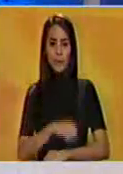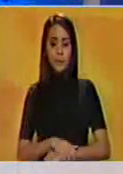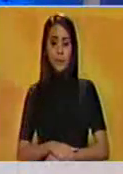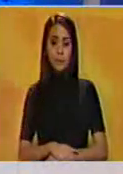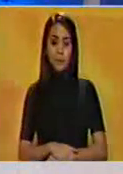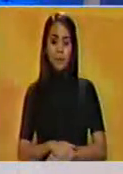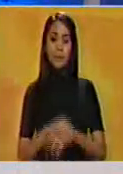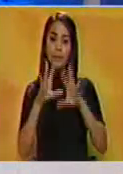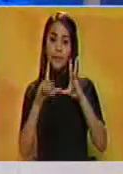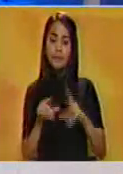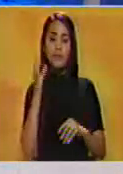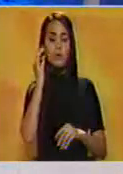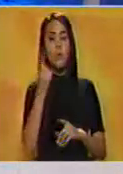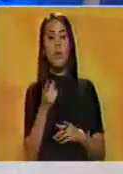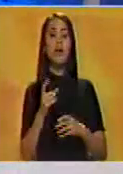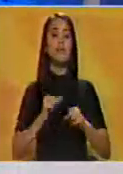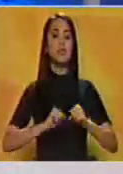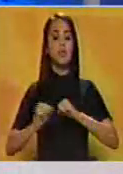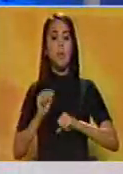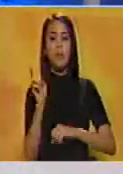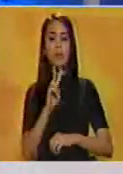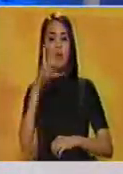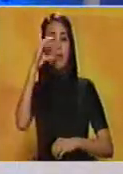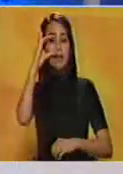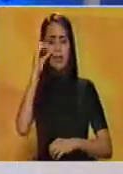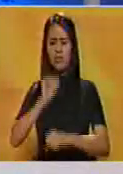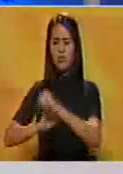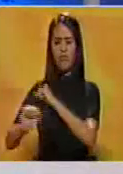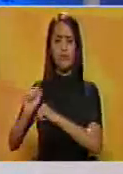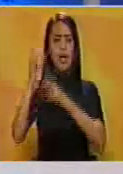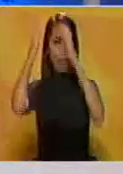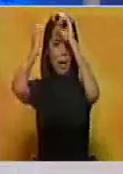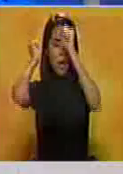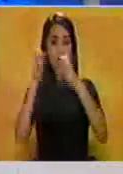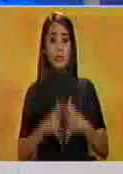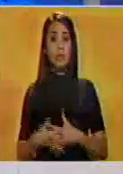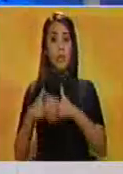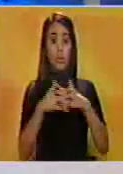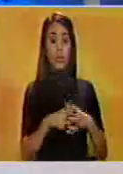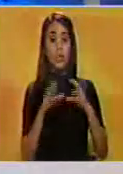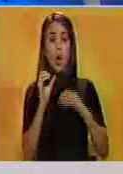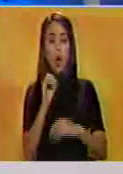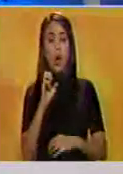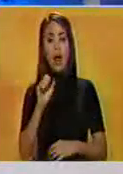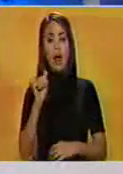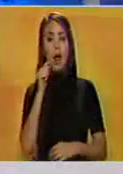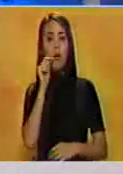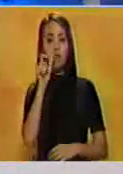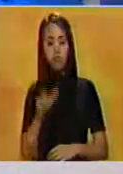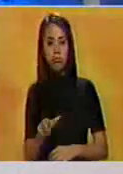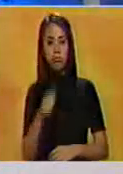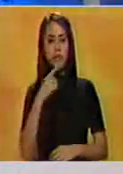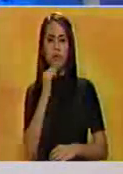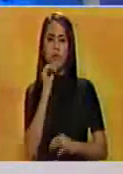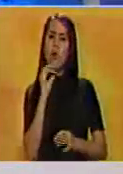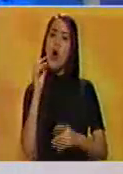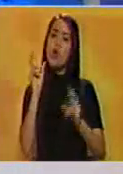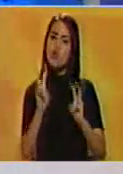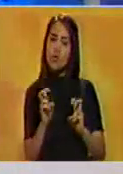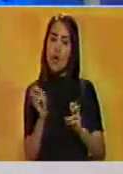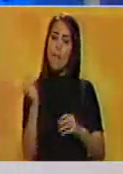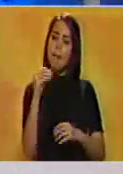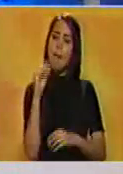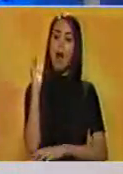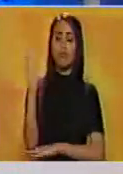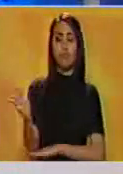La secretaria general del movimiento Somos Venezuela, Delcy Rodríguez, rechazó que el embajador de Estados Unidos ante la OEA, Carlos Trujillo, anunciara nuevas sanciones contra